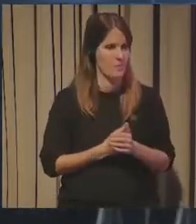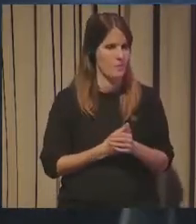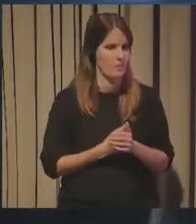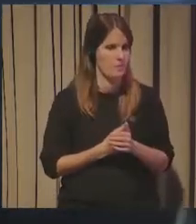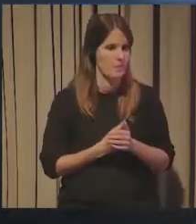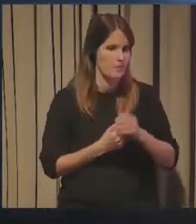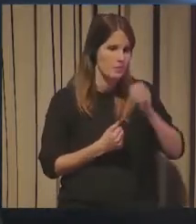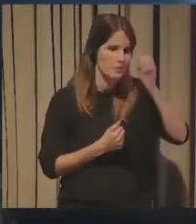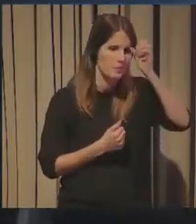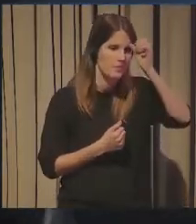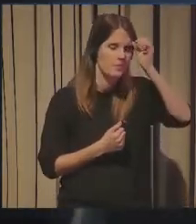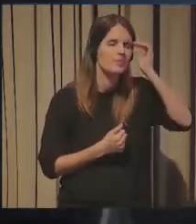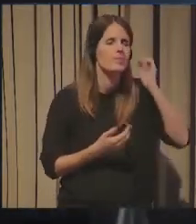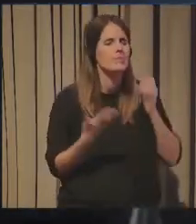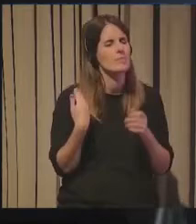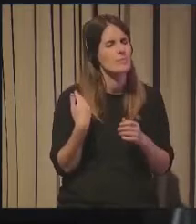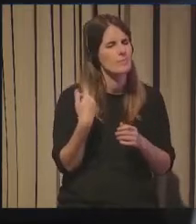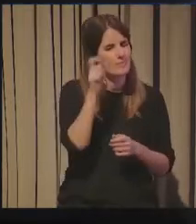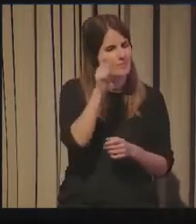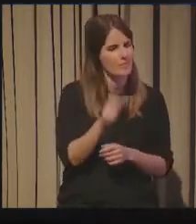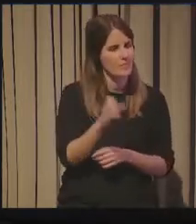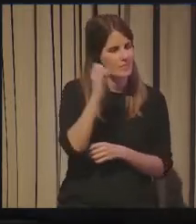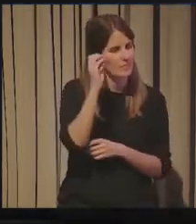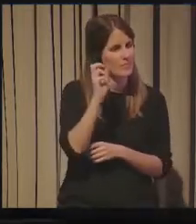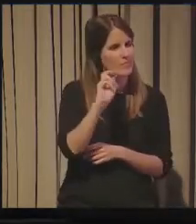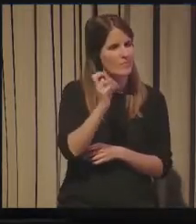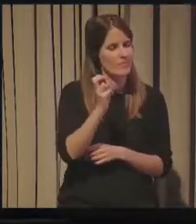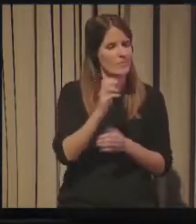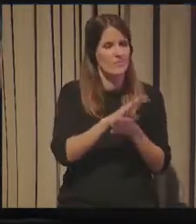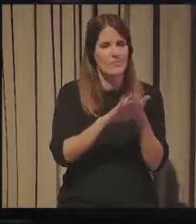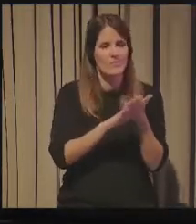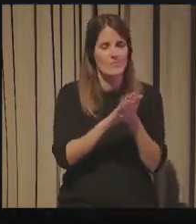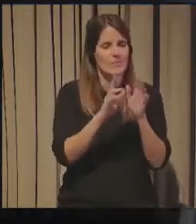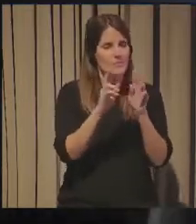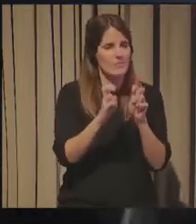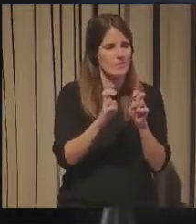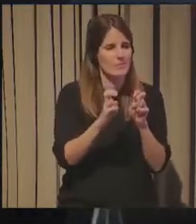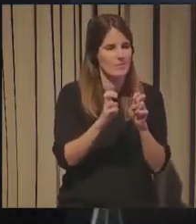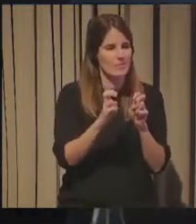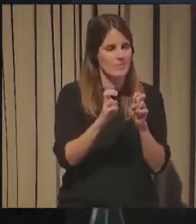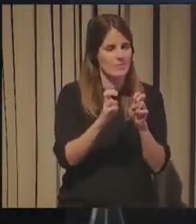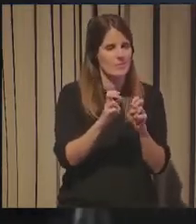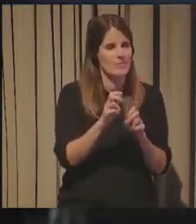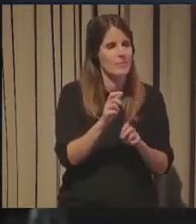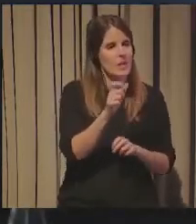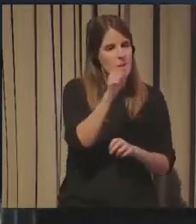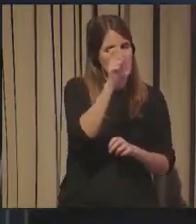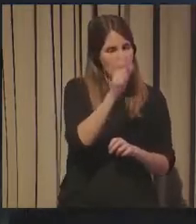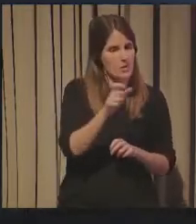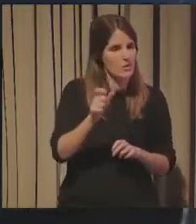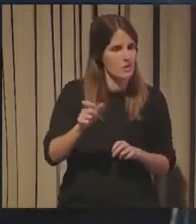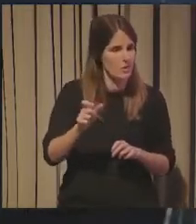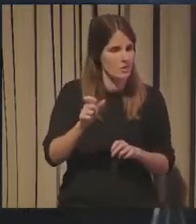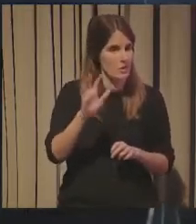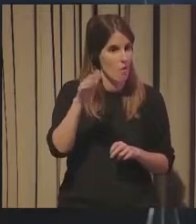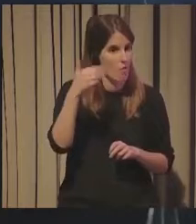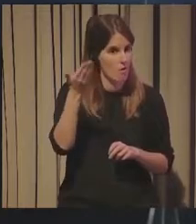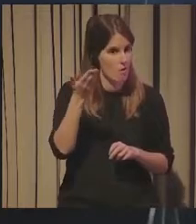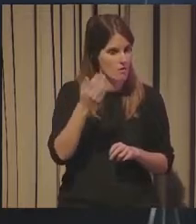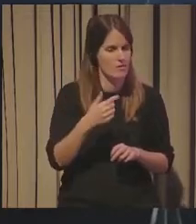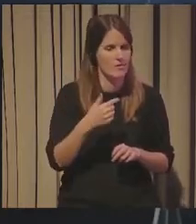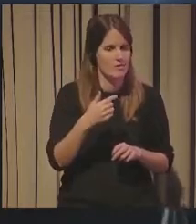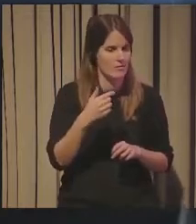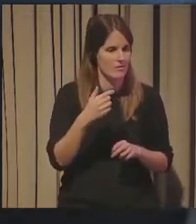Alguien antes hablaba del exterior de las personas. Creo que Claudia Phillips, somos las personas de fuera. Yo fui